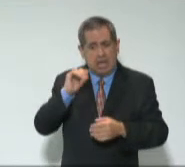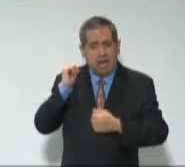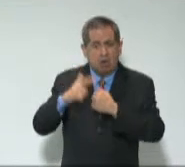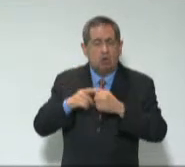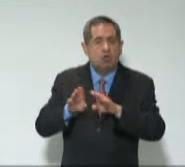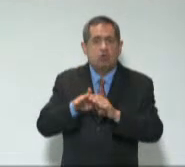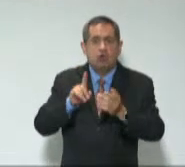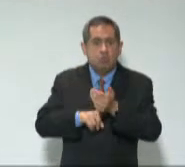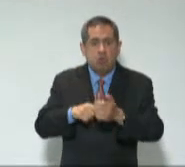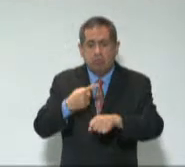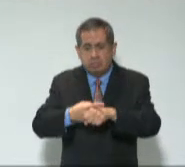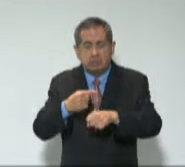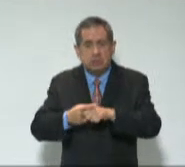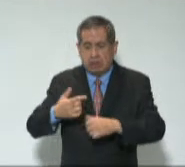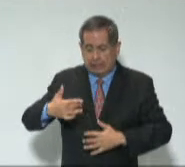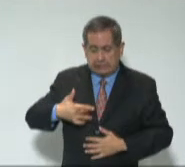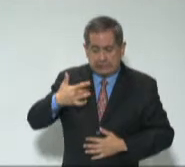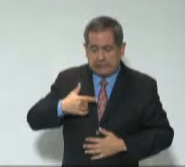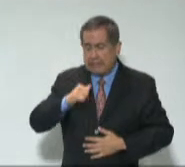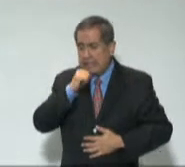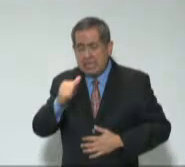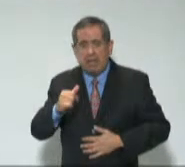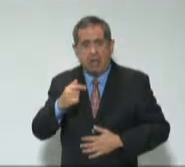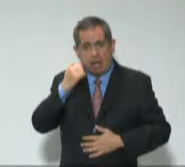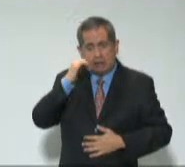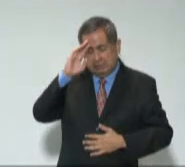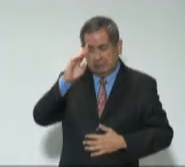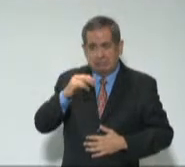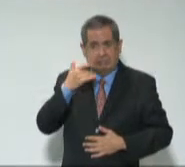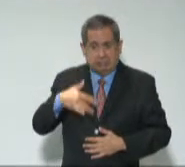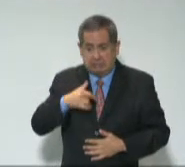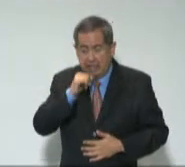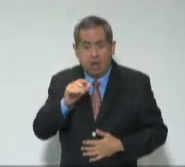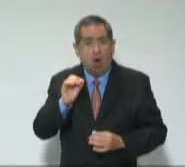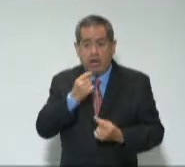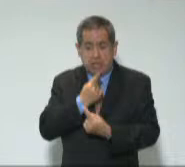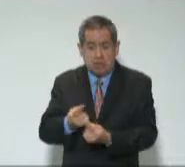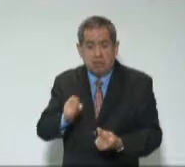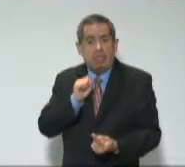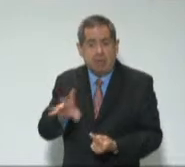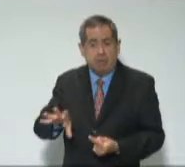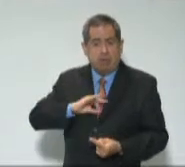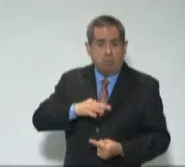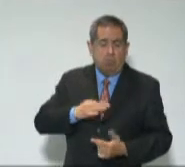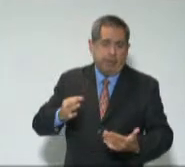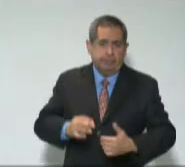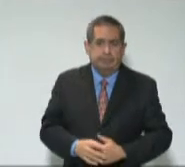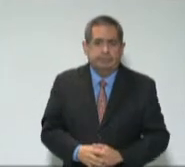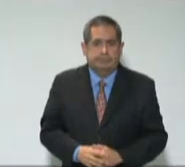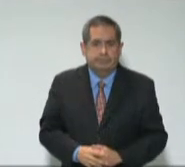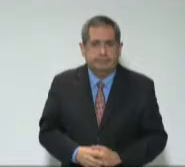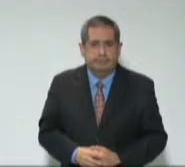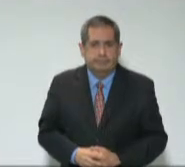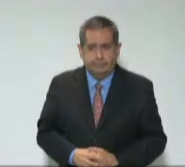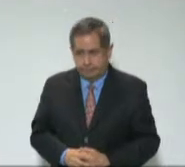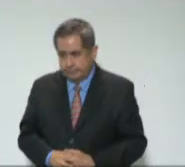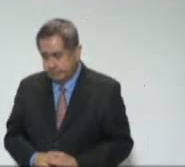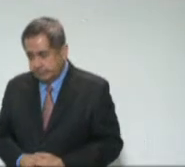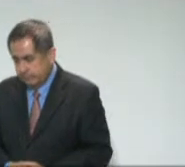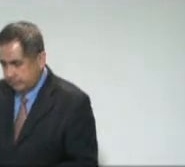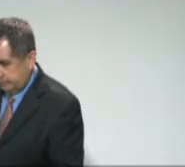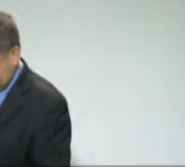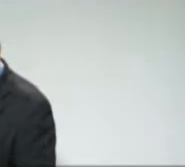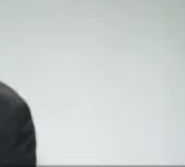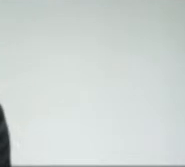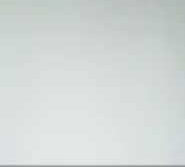en términos de pacientes asintomáticos printom máticos y que los niños pueden transmitir también el virus sabemos también que es más Severo